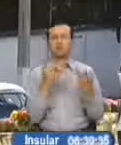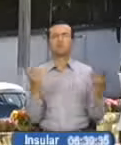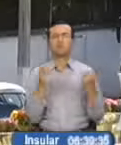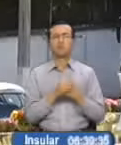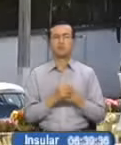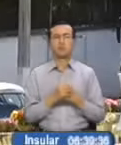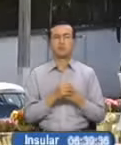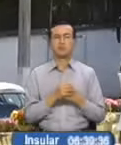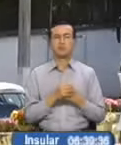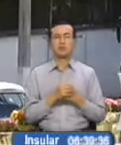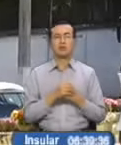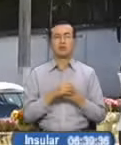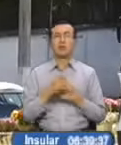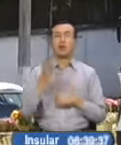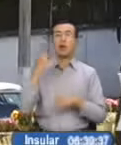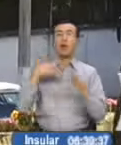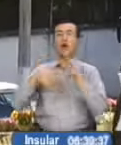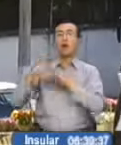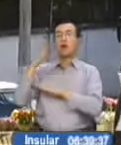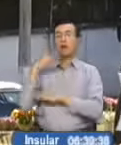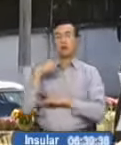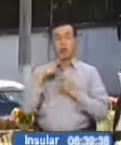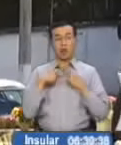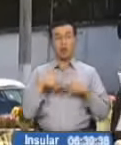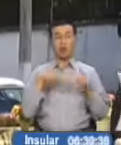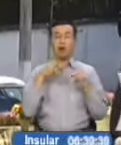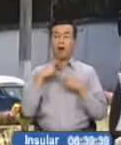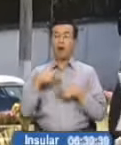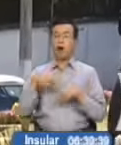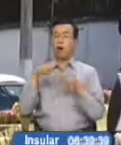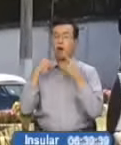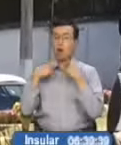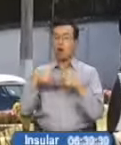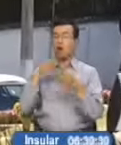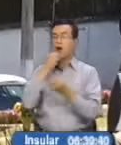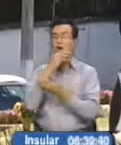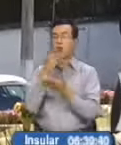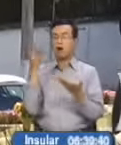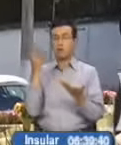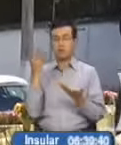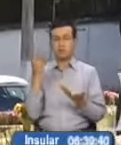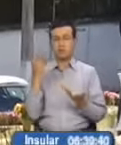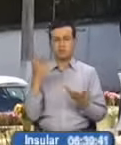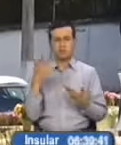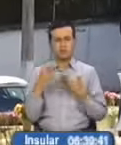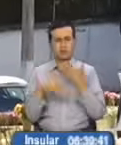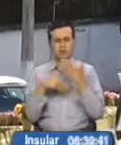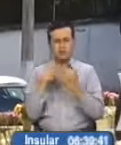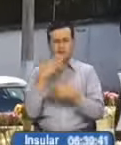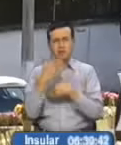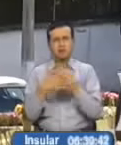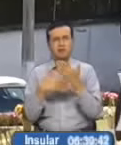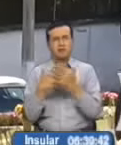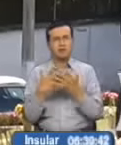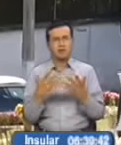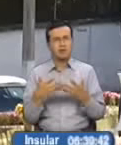Muy frecuentemente la historia oficial que se hace conocer al momento de los hechos no